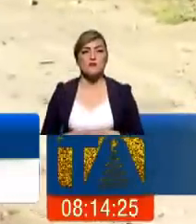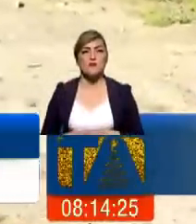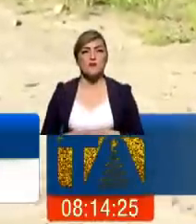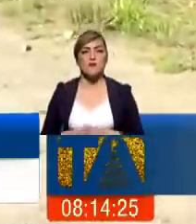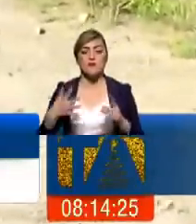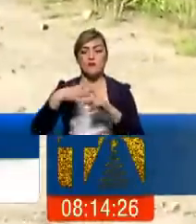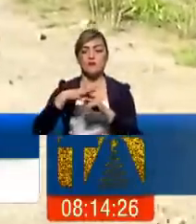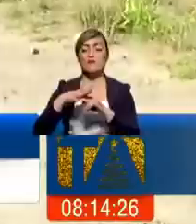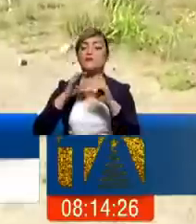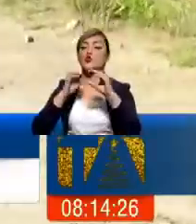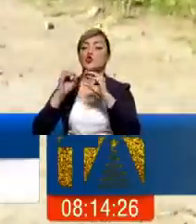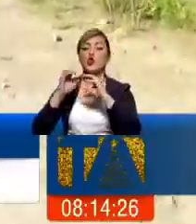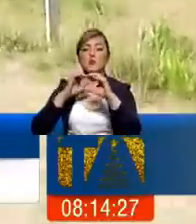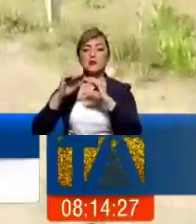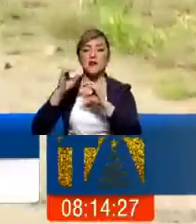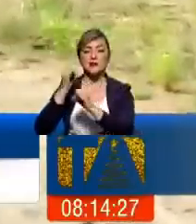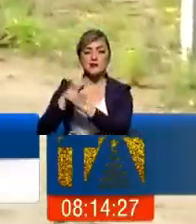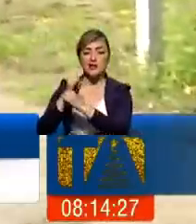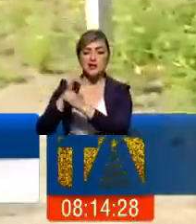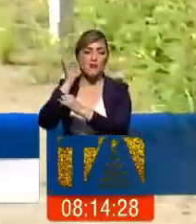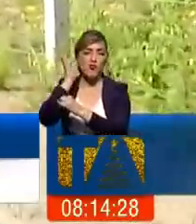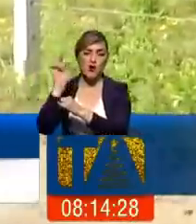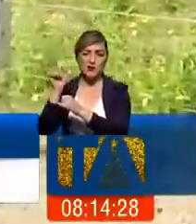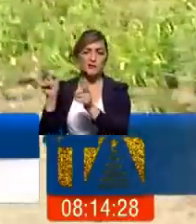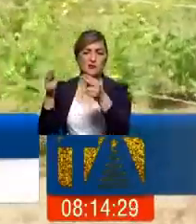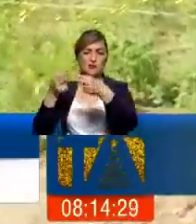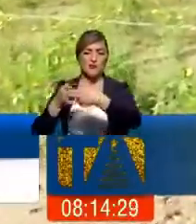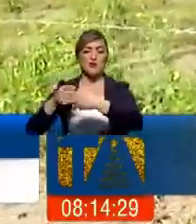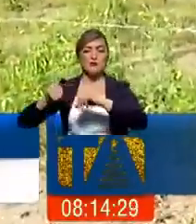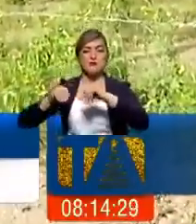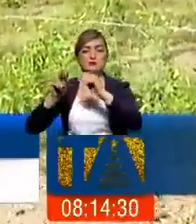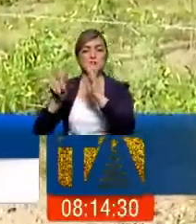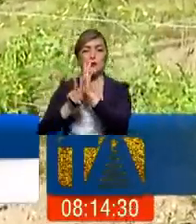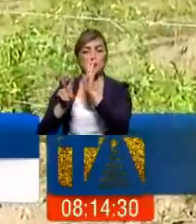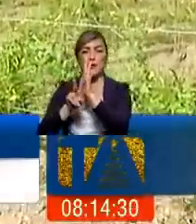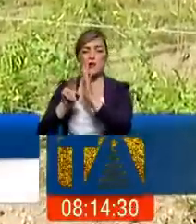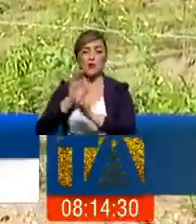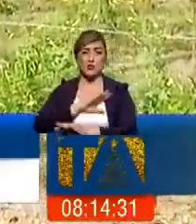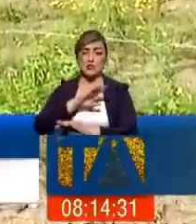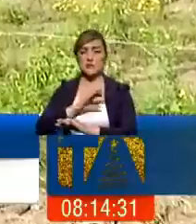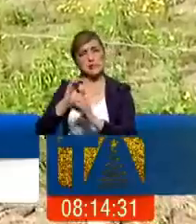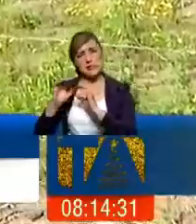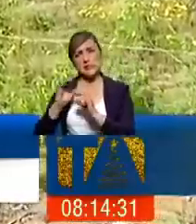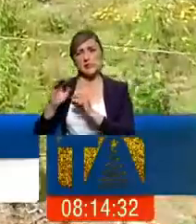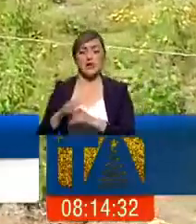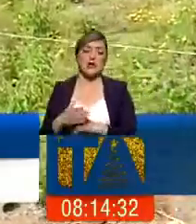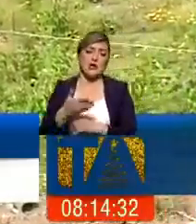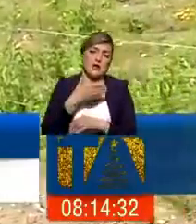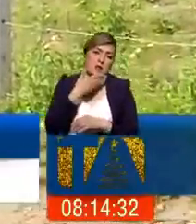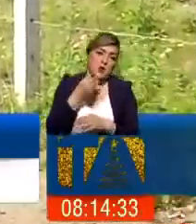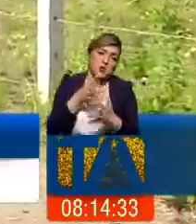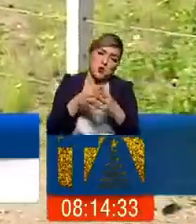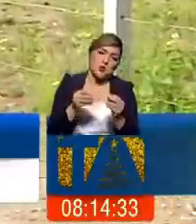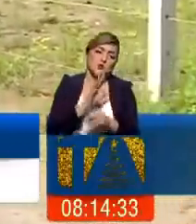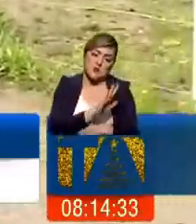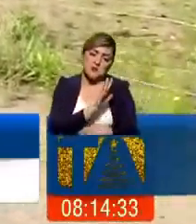con la ingeniera también de los trazados viales que se refiere al Departamento de Territorio y Vivienda y van a tratar de darnos la mejor solución,